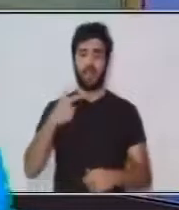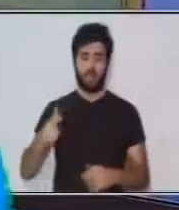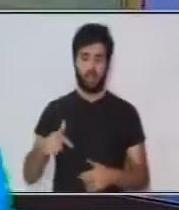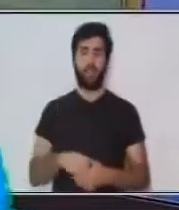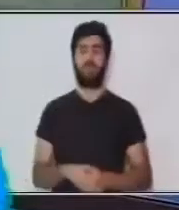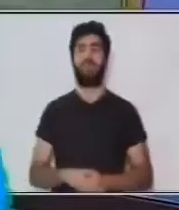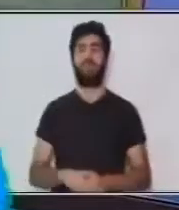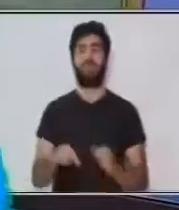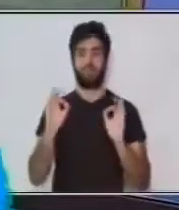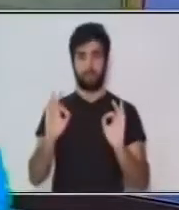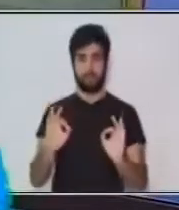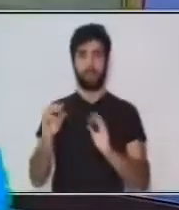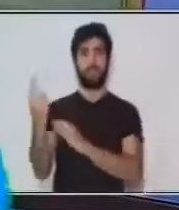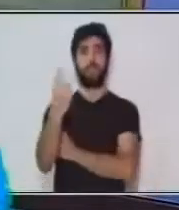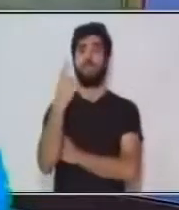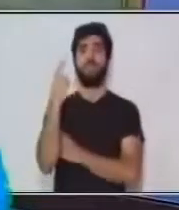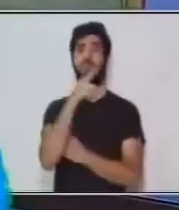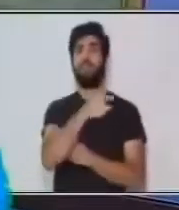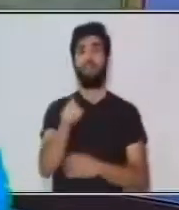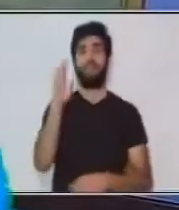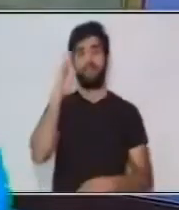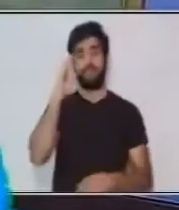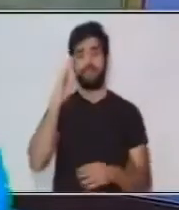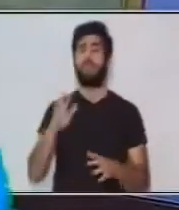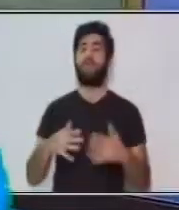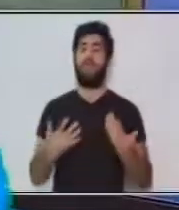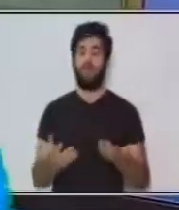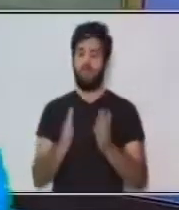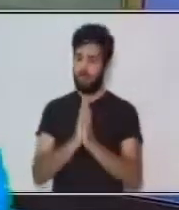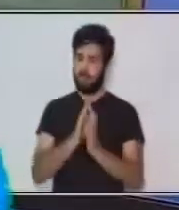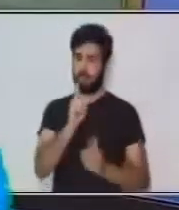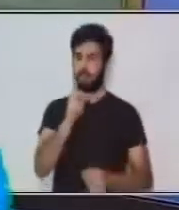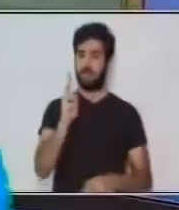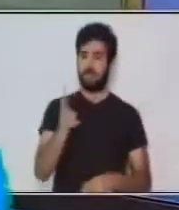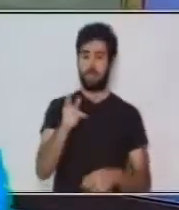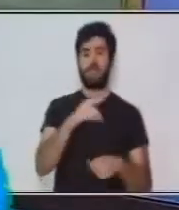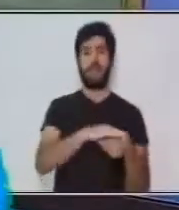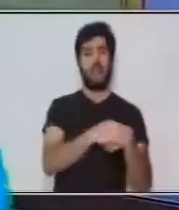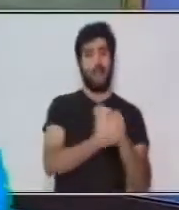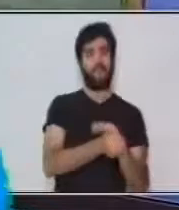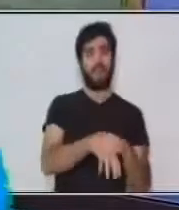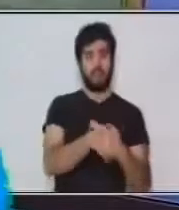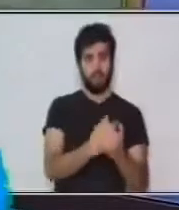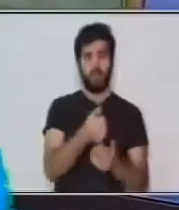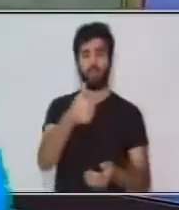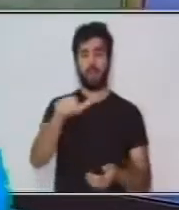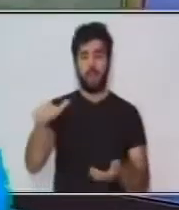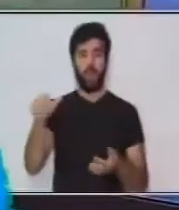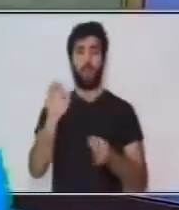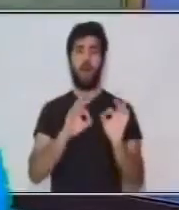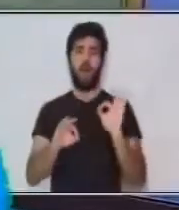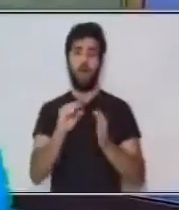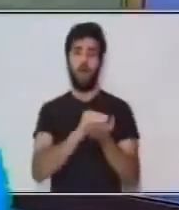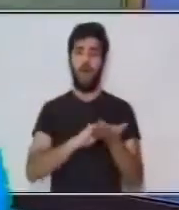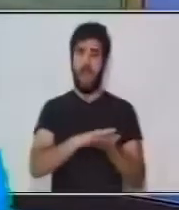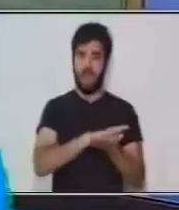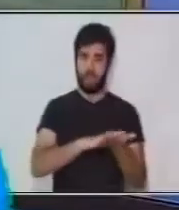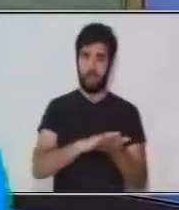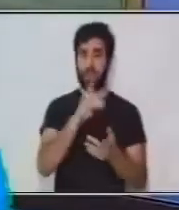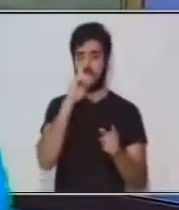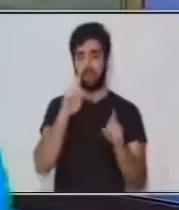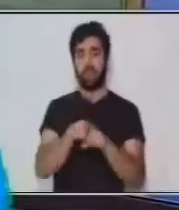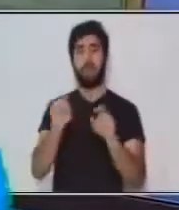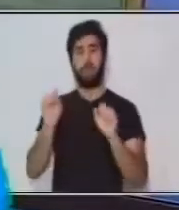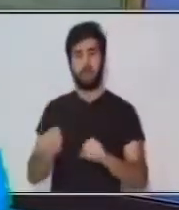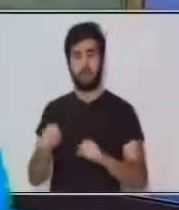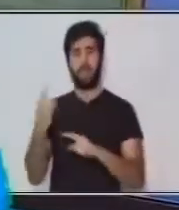de iniciar, es importante recordarles que laven constantemente sus manos con agua y con jabón, y si no, también pueden utilizar su gel antibacterial.